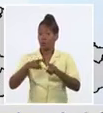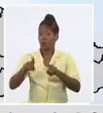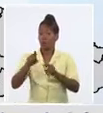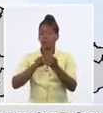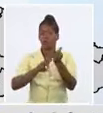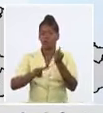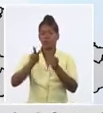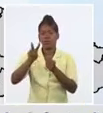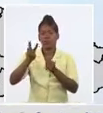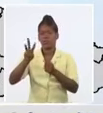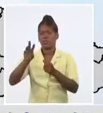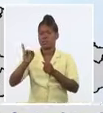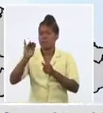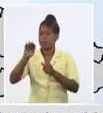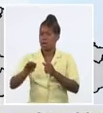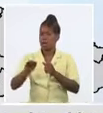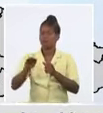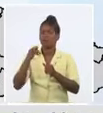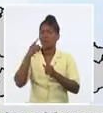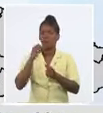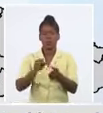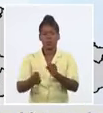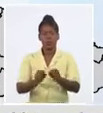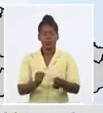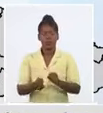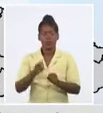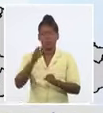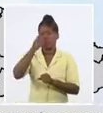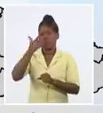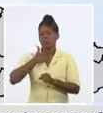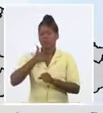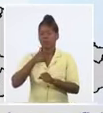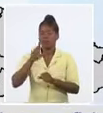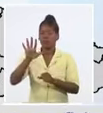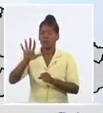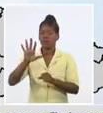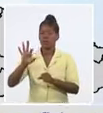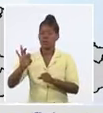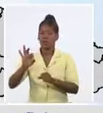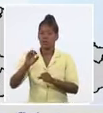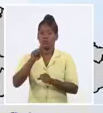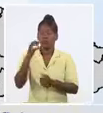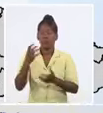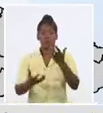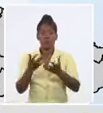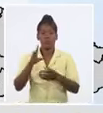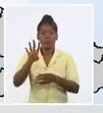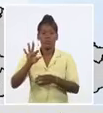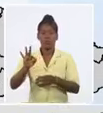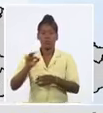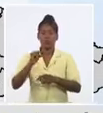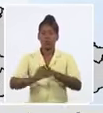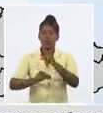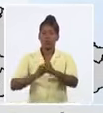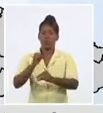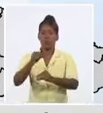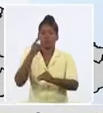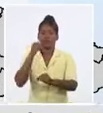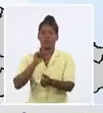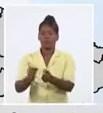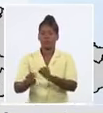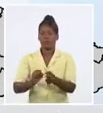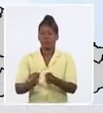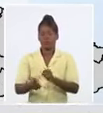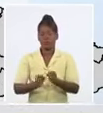236, va camino del control. Y Ciego Dávila con 50 y Cienfuegos con 48, evidenciando el control